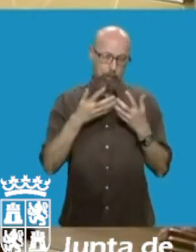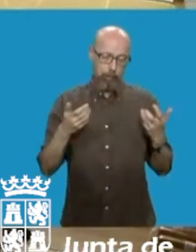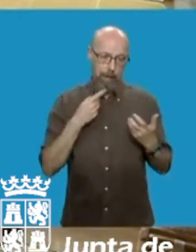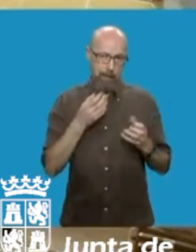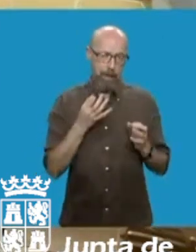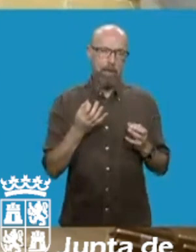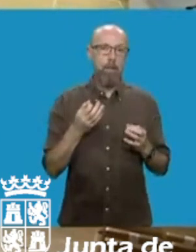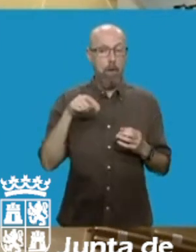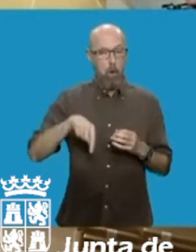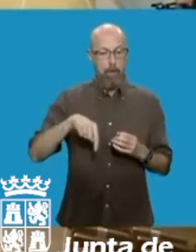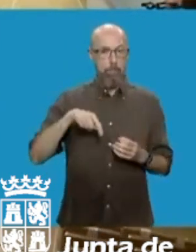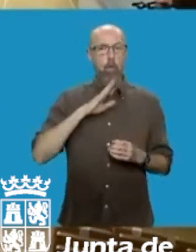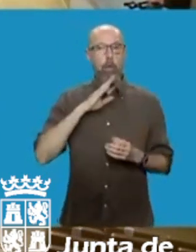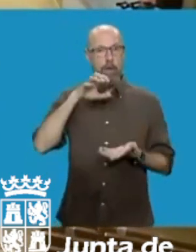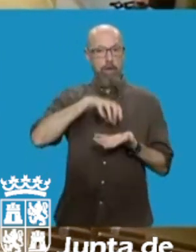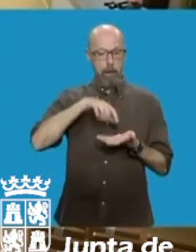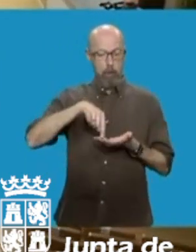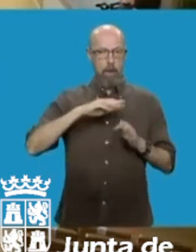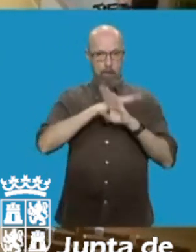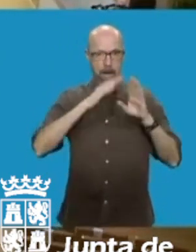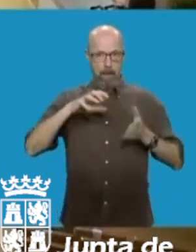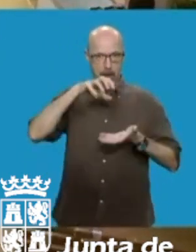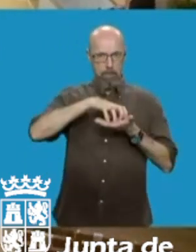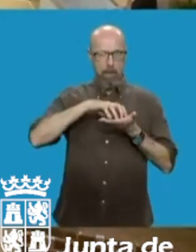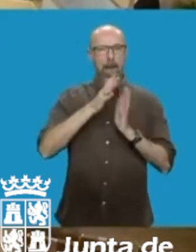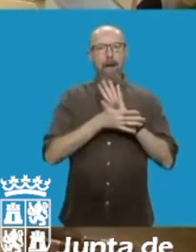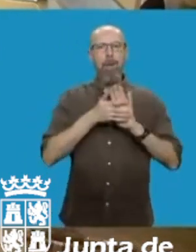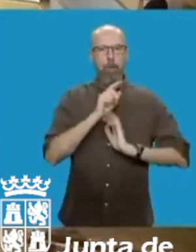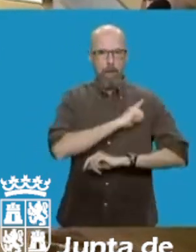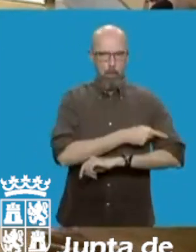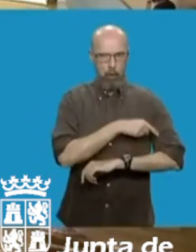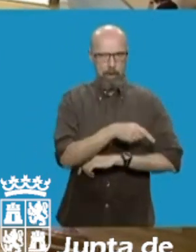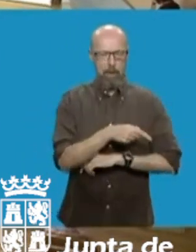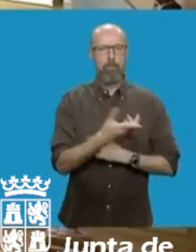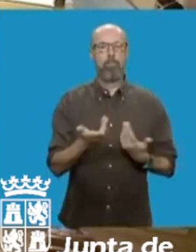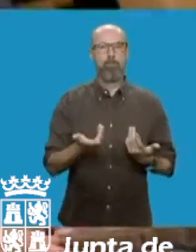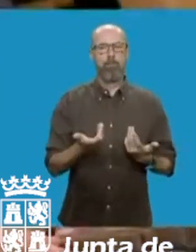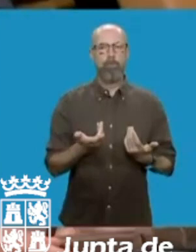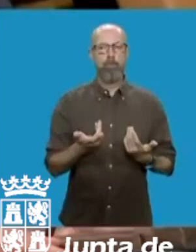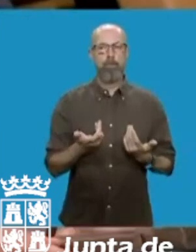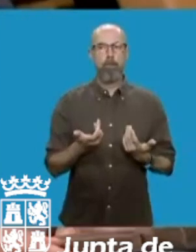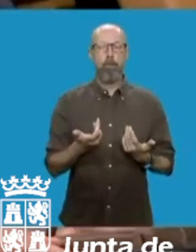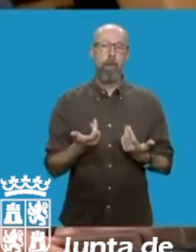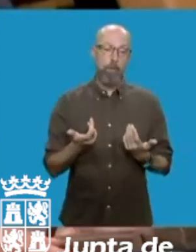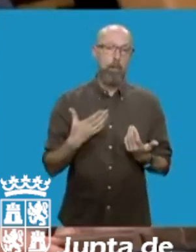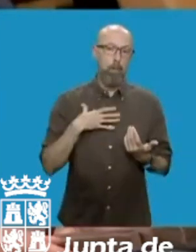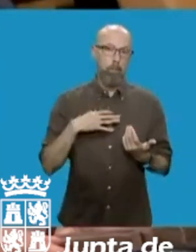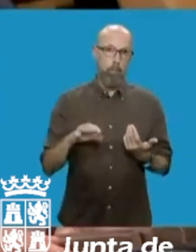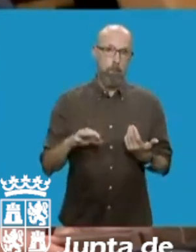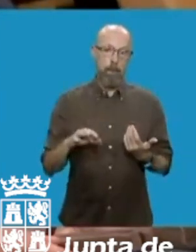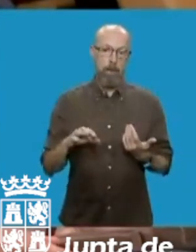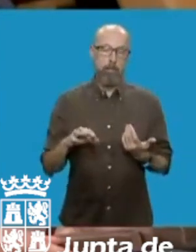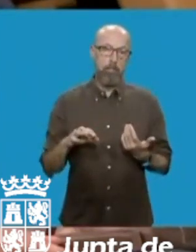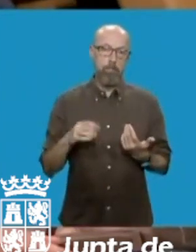centro cultural, el Centro Cultural Miguel Delibes, hablando de deporte. Vemos, por lo tanto, compatibilidad y totalmente la